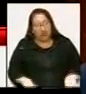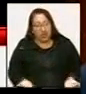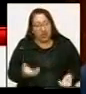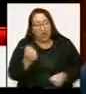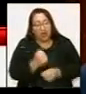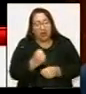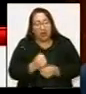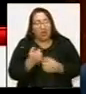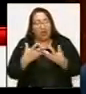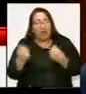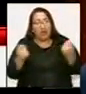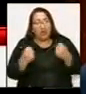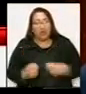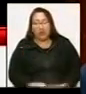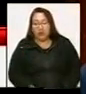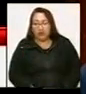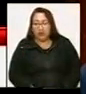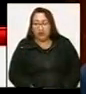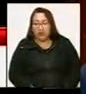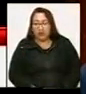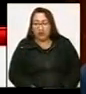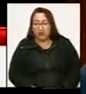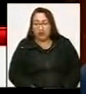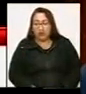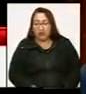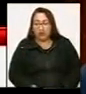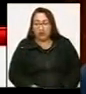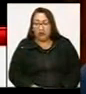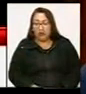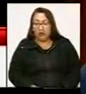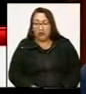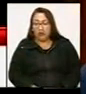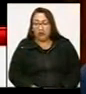productores, exactamente. Ahora,